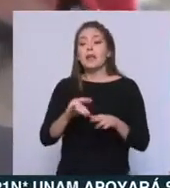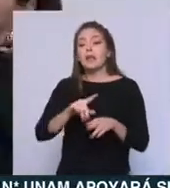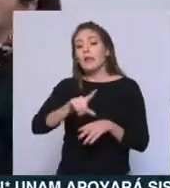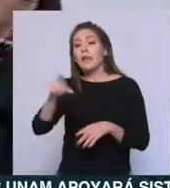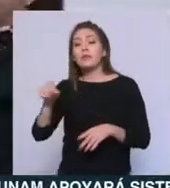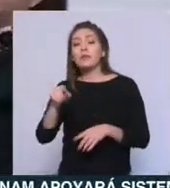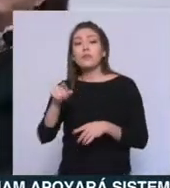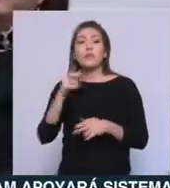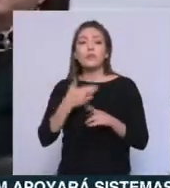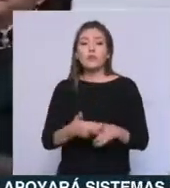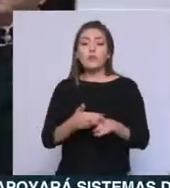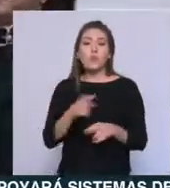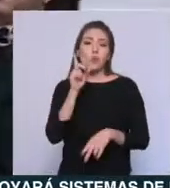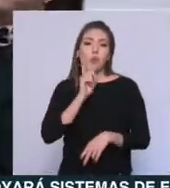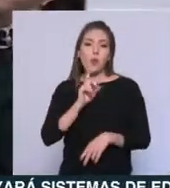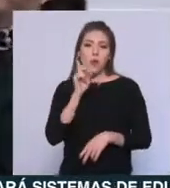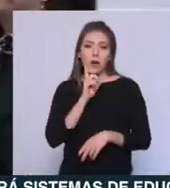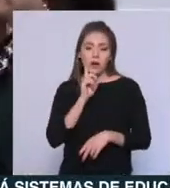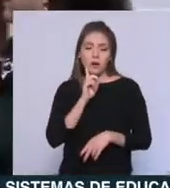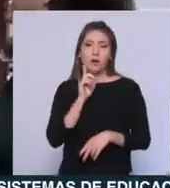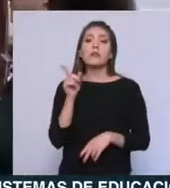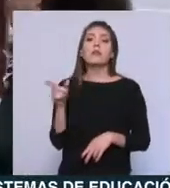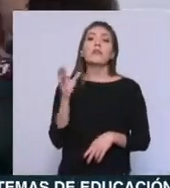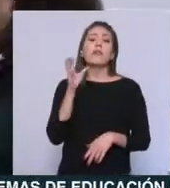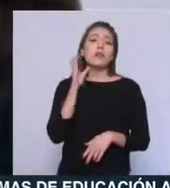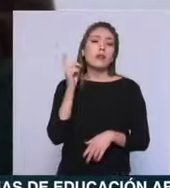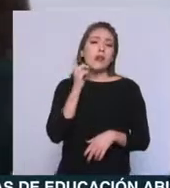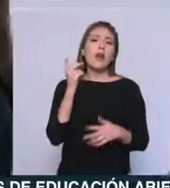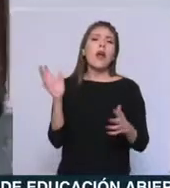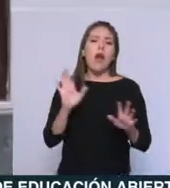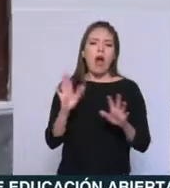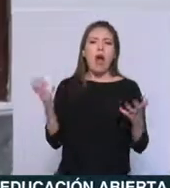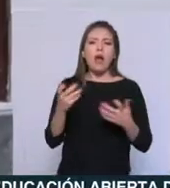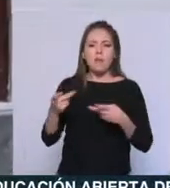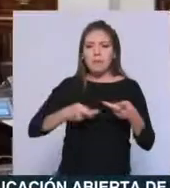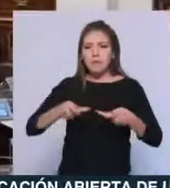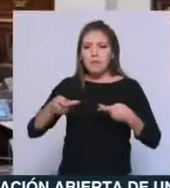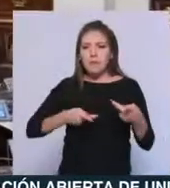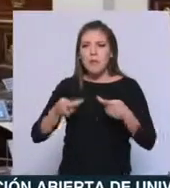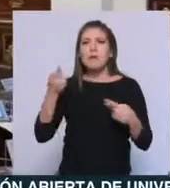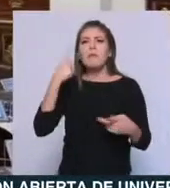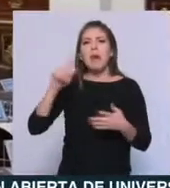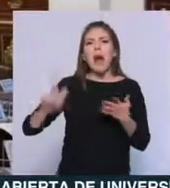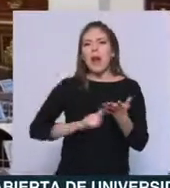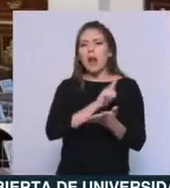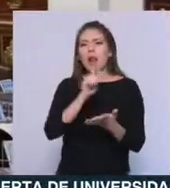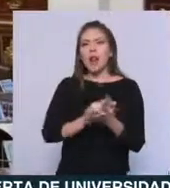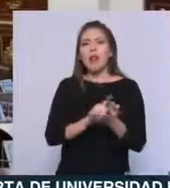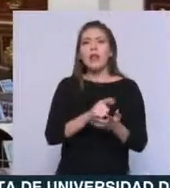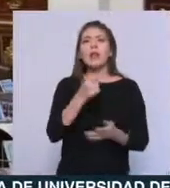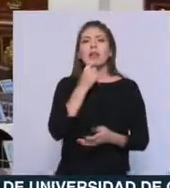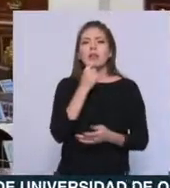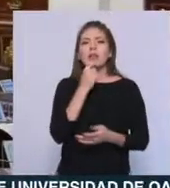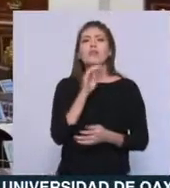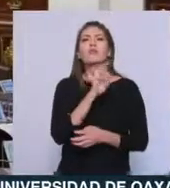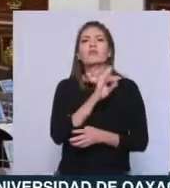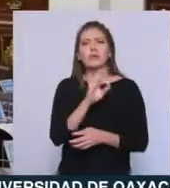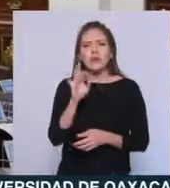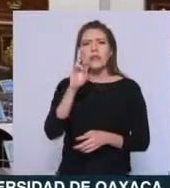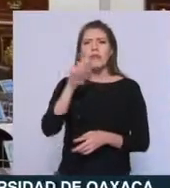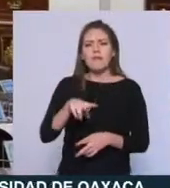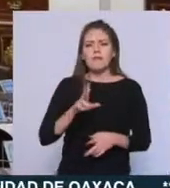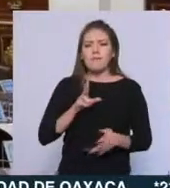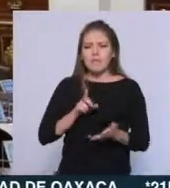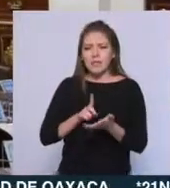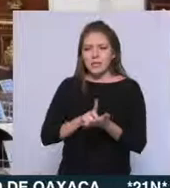Ciudad de México, el Congreso ha tomado cartas en el asunto y ya se inicia la legislación para garantizar que los niños tengan acceso pleno a sus derechos garantizados